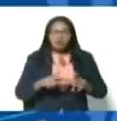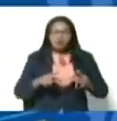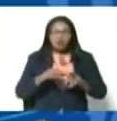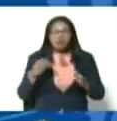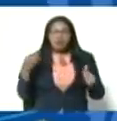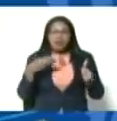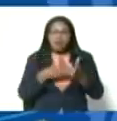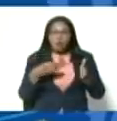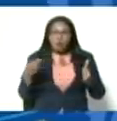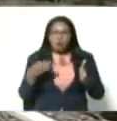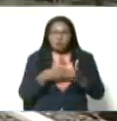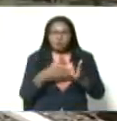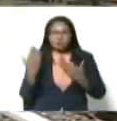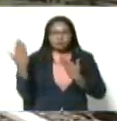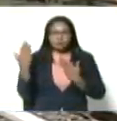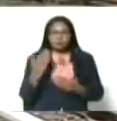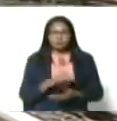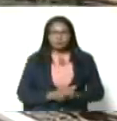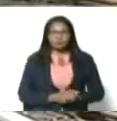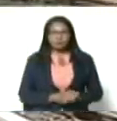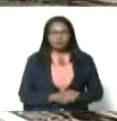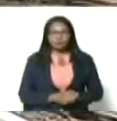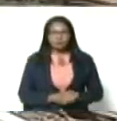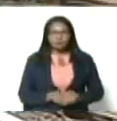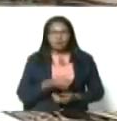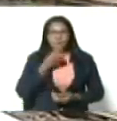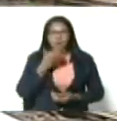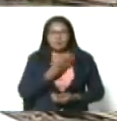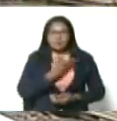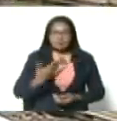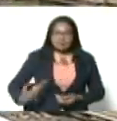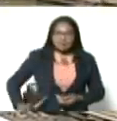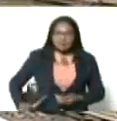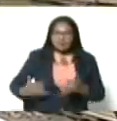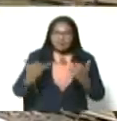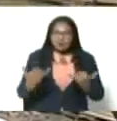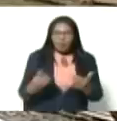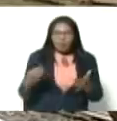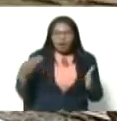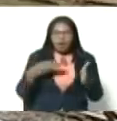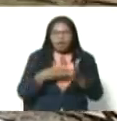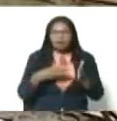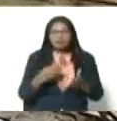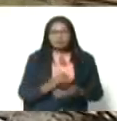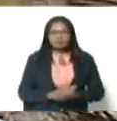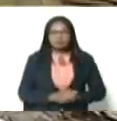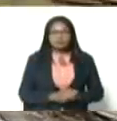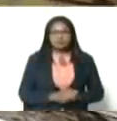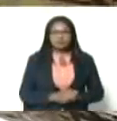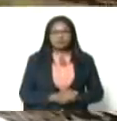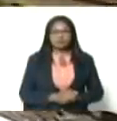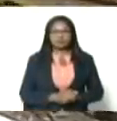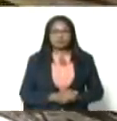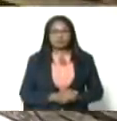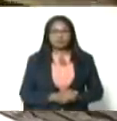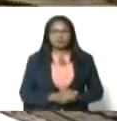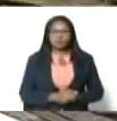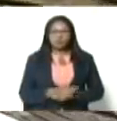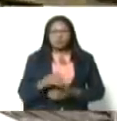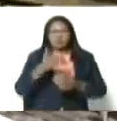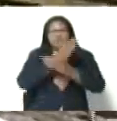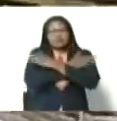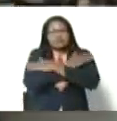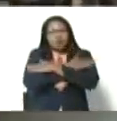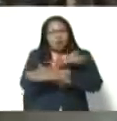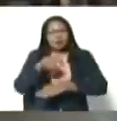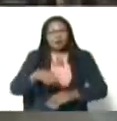juntas? Adelante. Bueno, presidente, aquí seguimos el patio de las juntas y bueno, usted felicitando aquí a